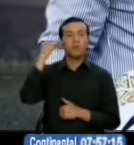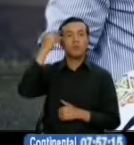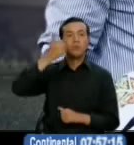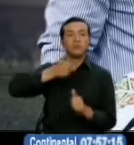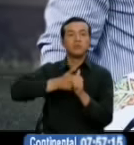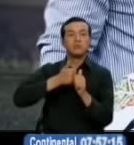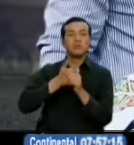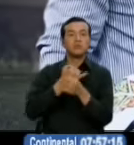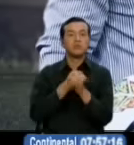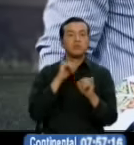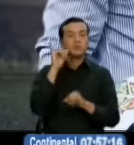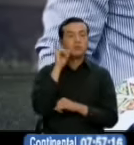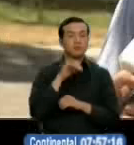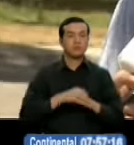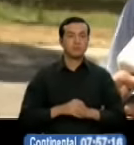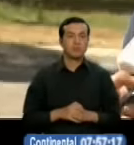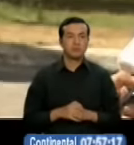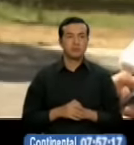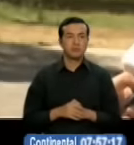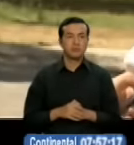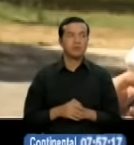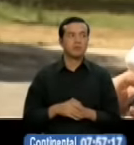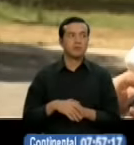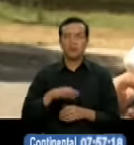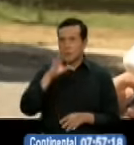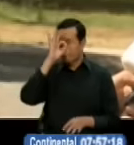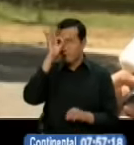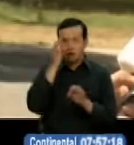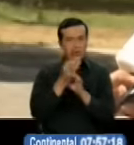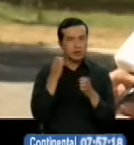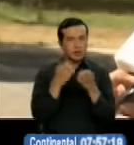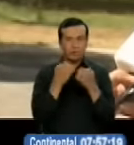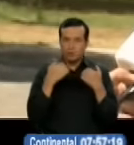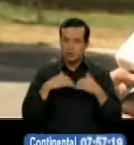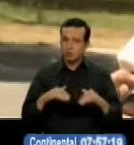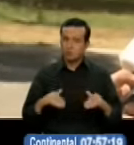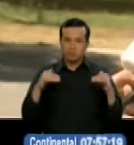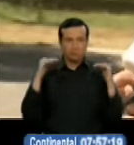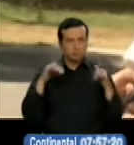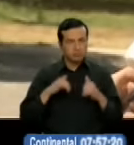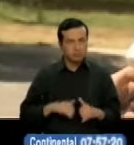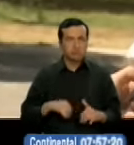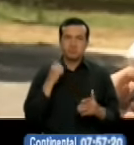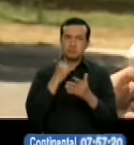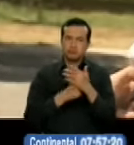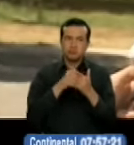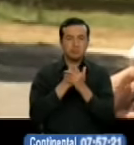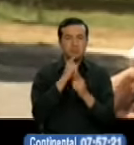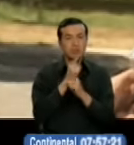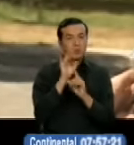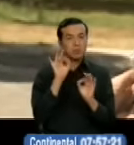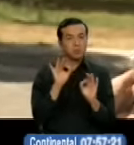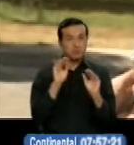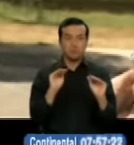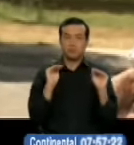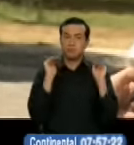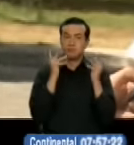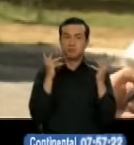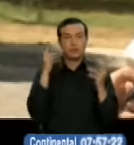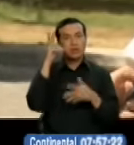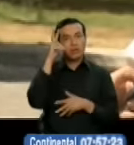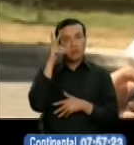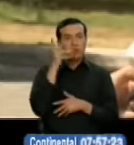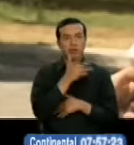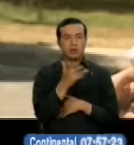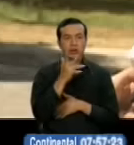inmediato de Independiente del Valle. Yo tengo fe que este equipo va a seguir arriba, va a ser gran protagonista. Me parece que